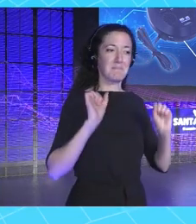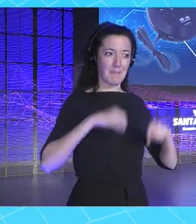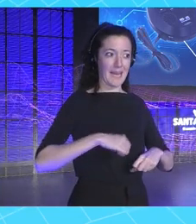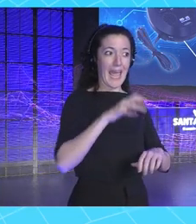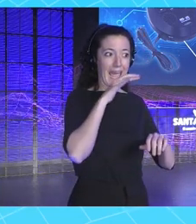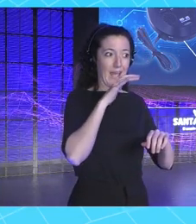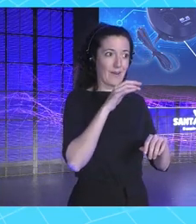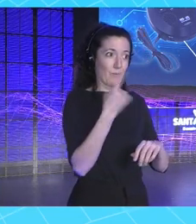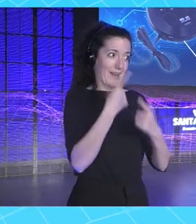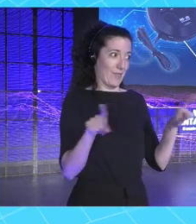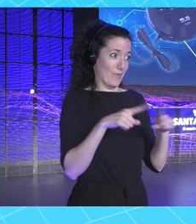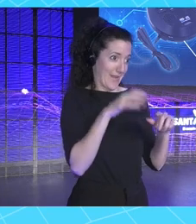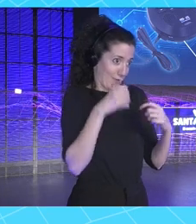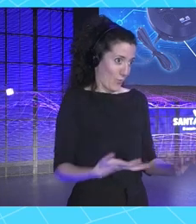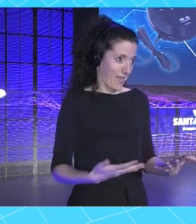con una de ahora vale